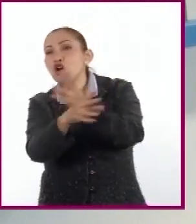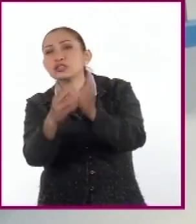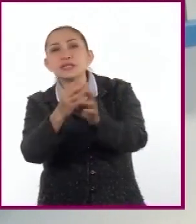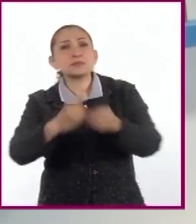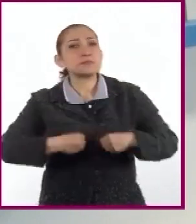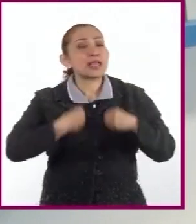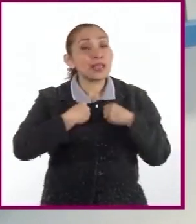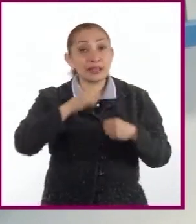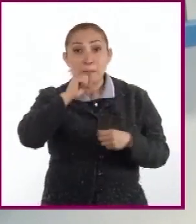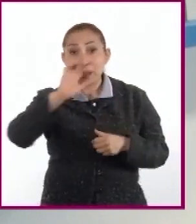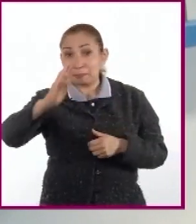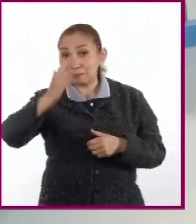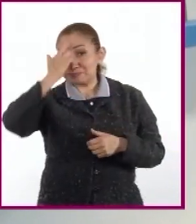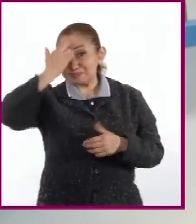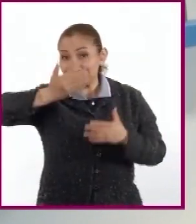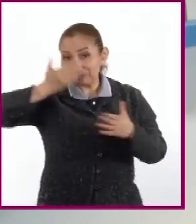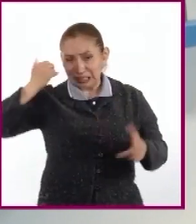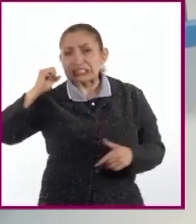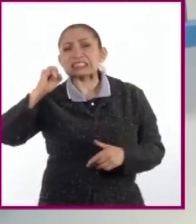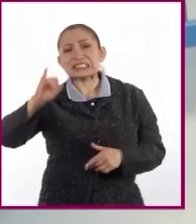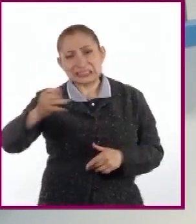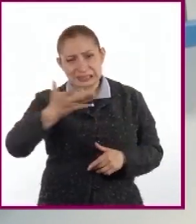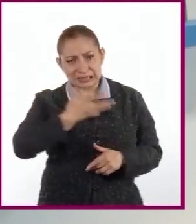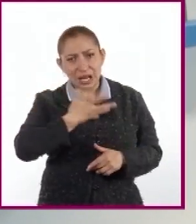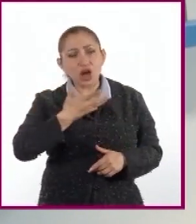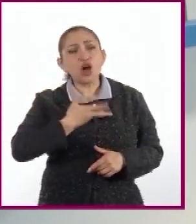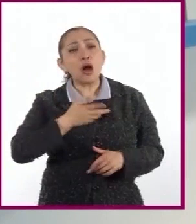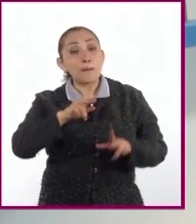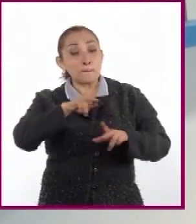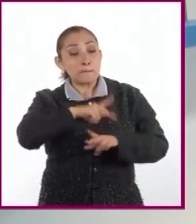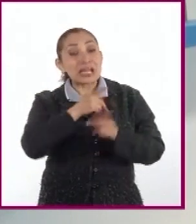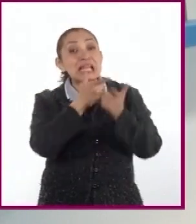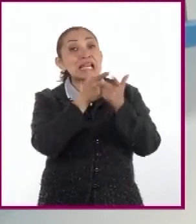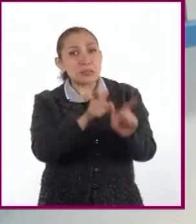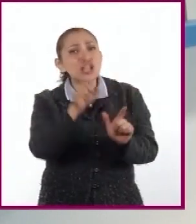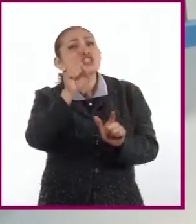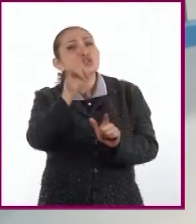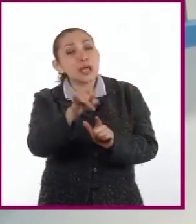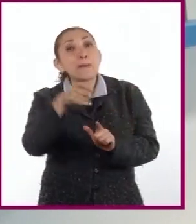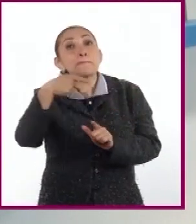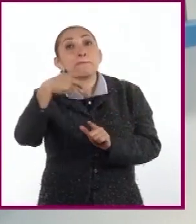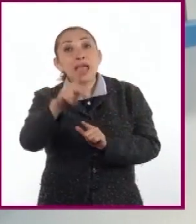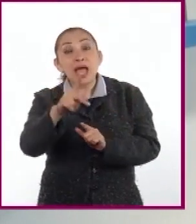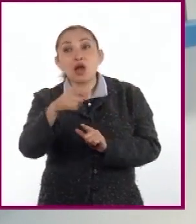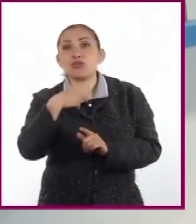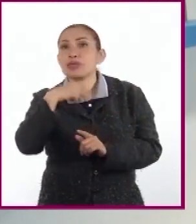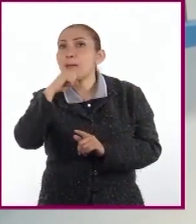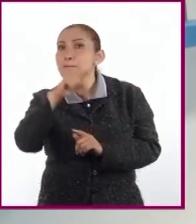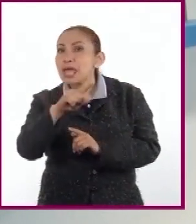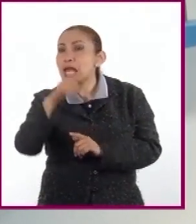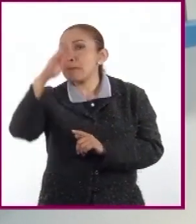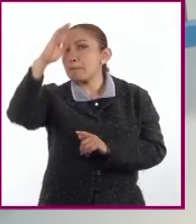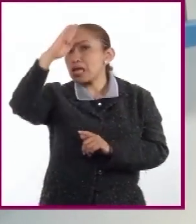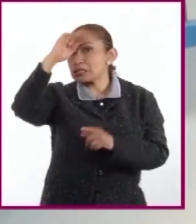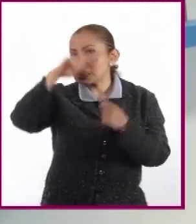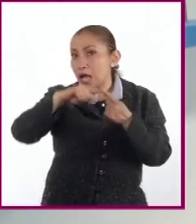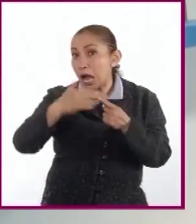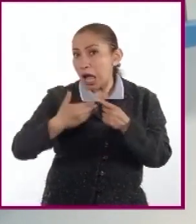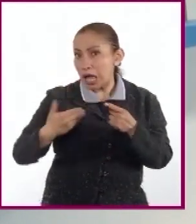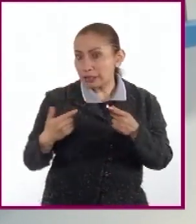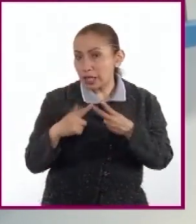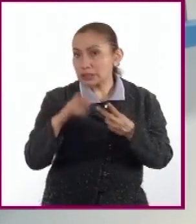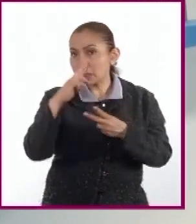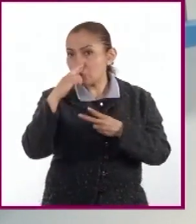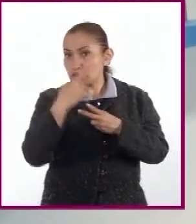también recordarán, aunque tenemos el derecho de ejercer nuestra libertad, el hacerlo implica reflexión, responsabilidad y